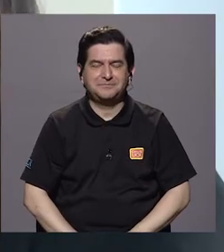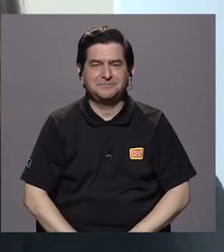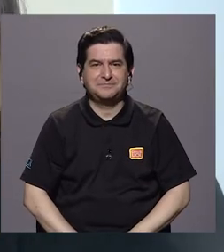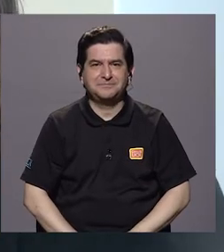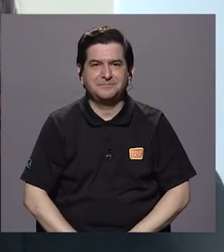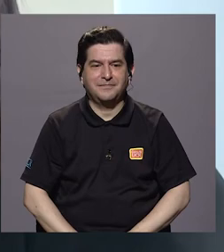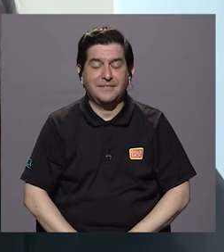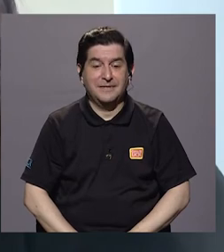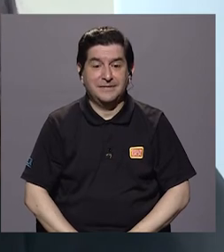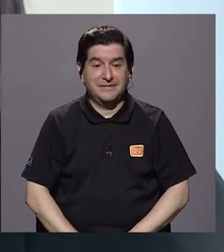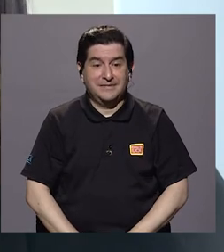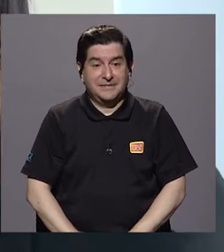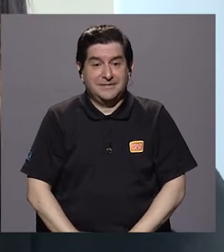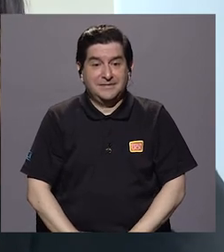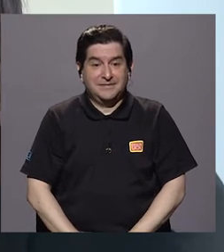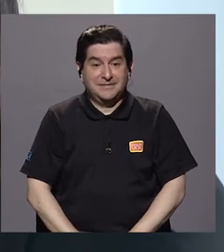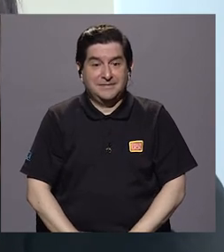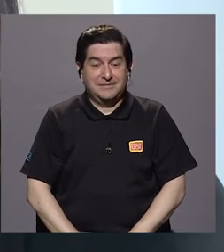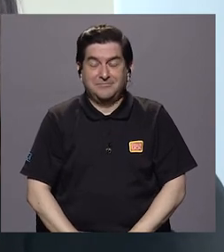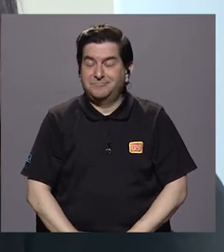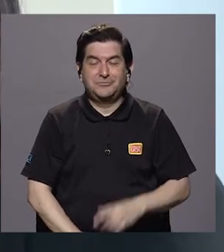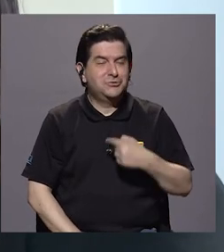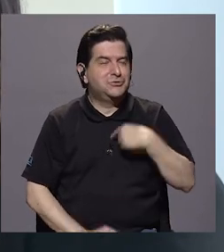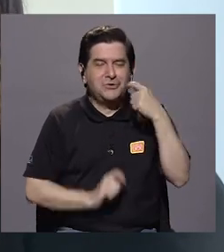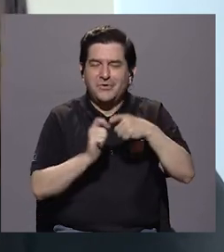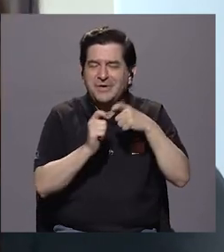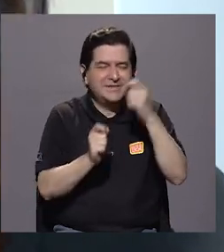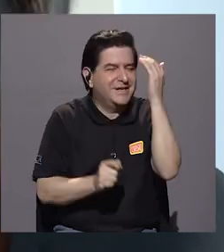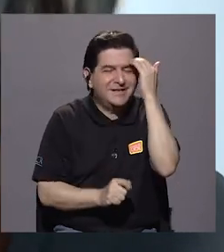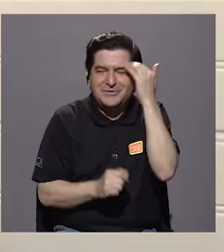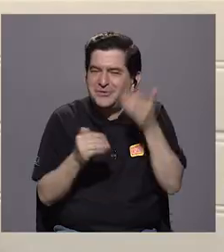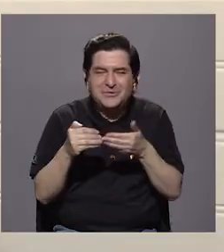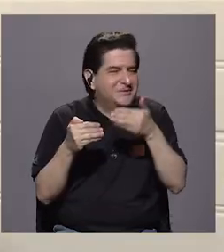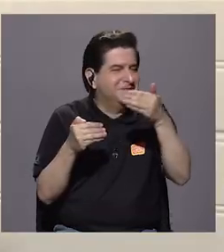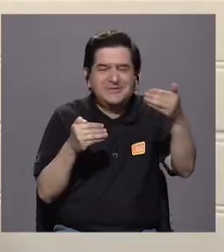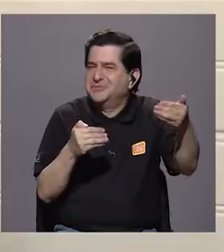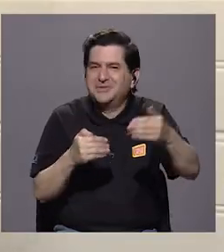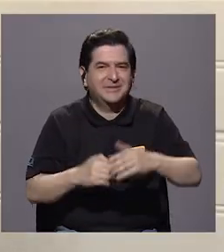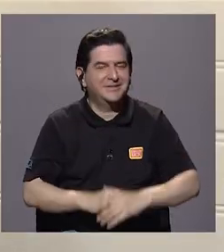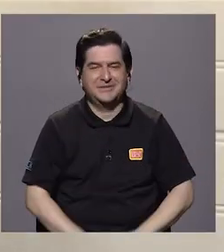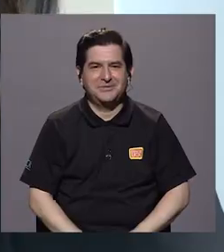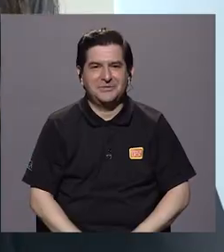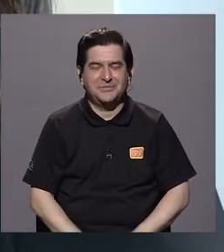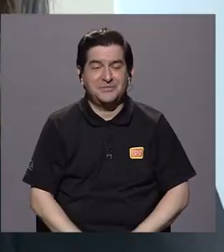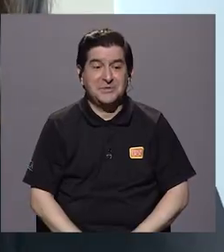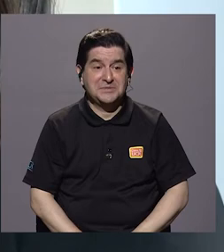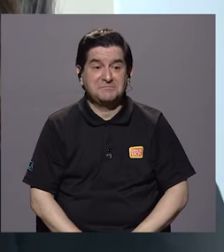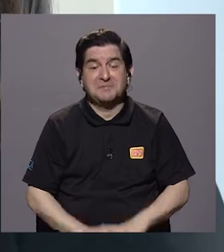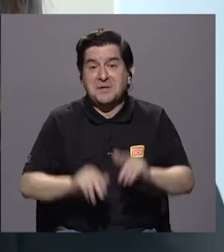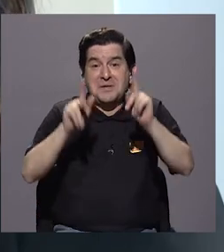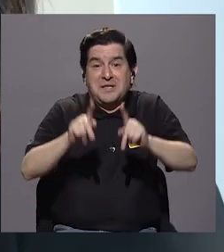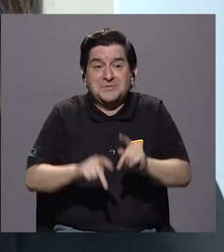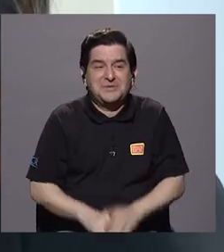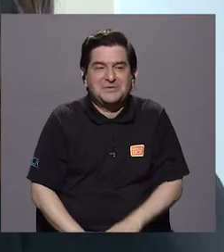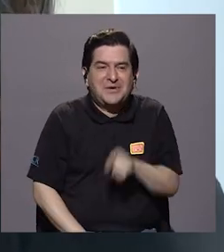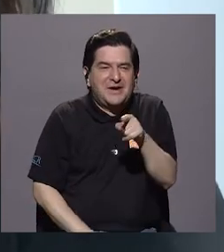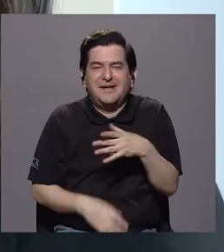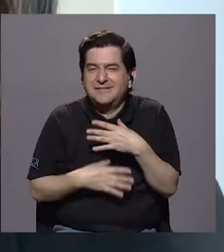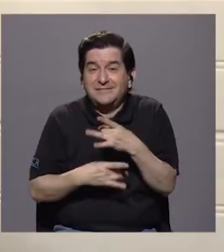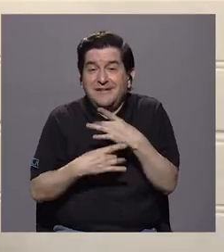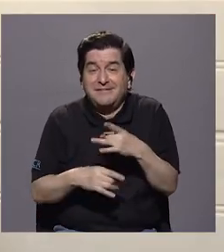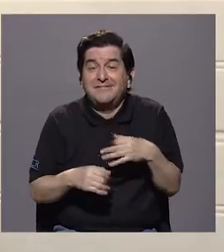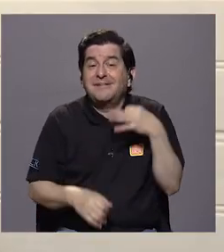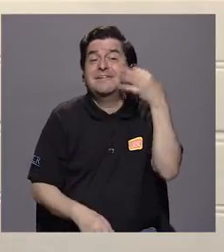Ay. No tengo una fecha exacta todavía. Nos vamos a dejar picadísimos en la entrevista. Sí, sí, sí.